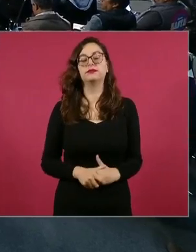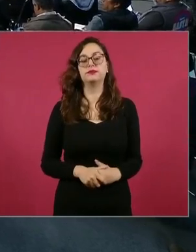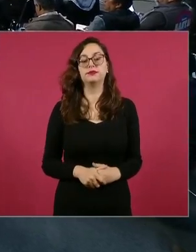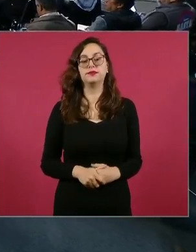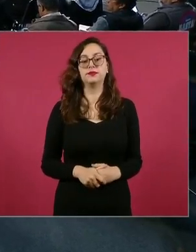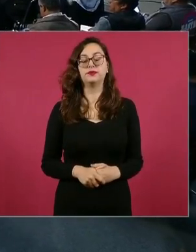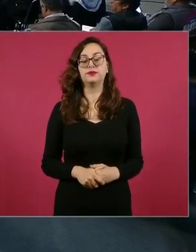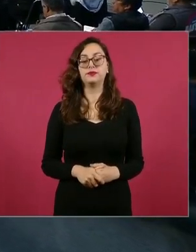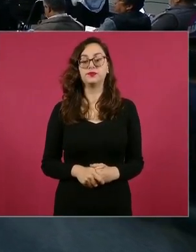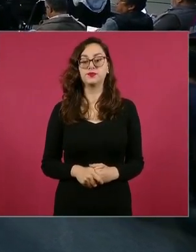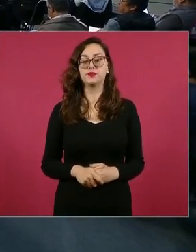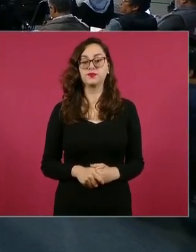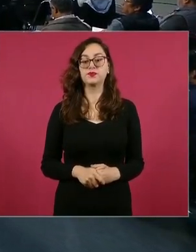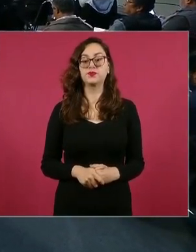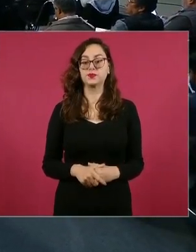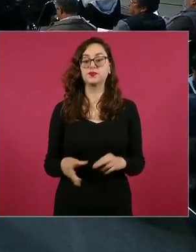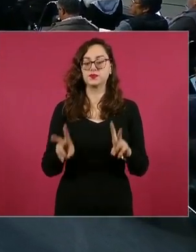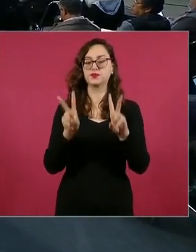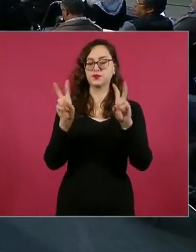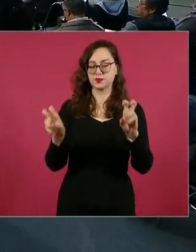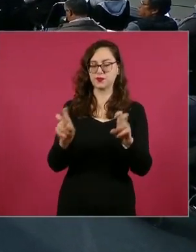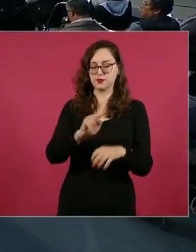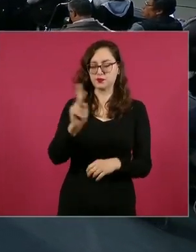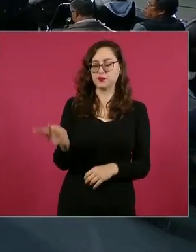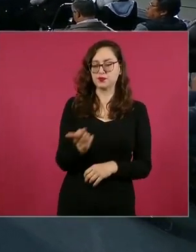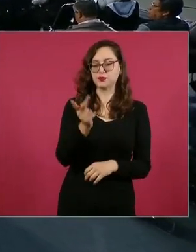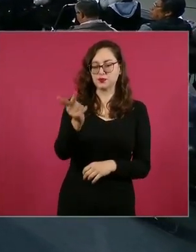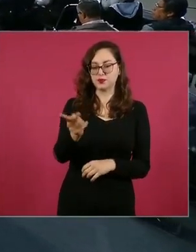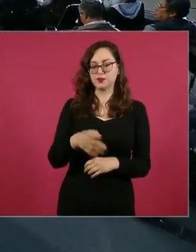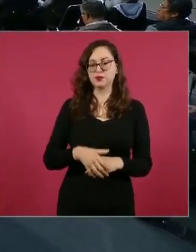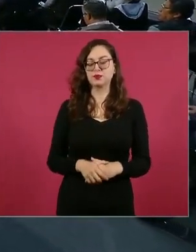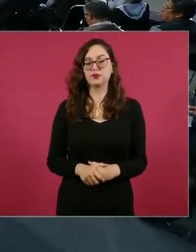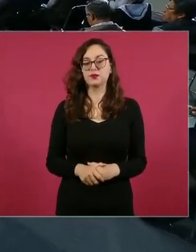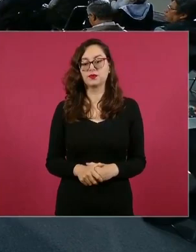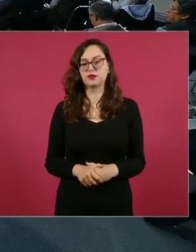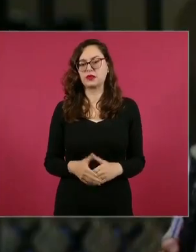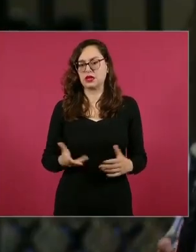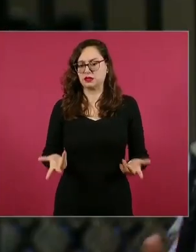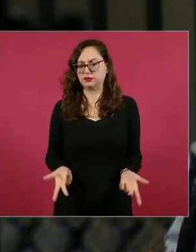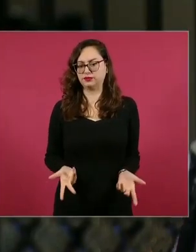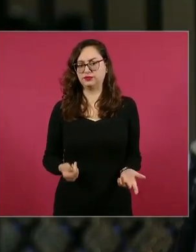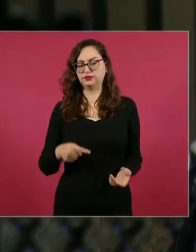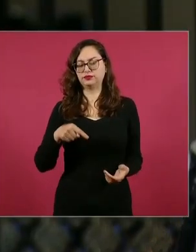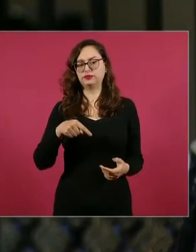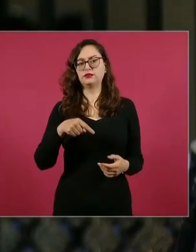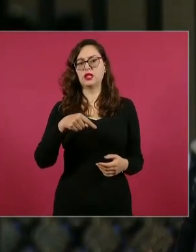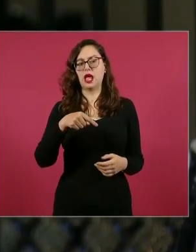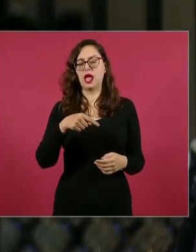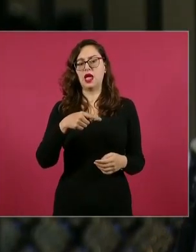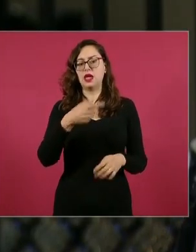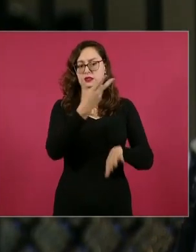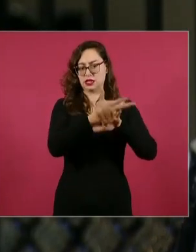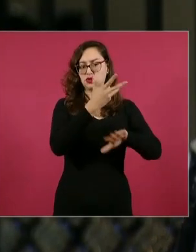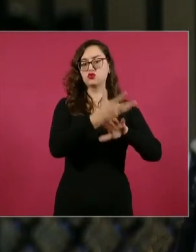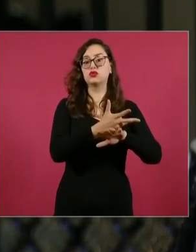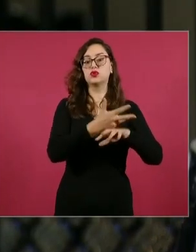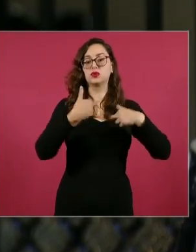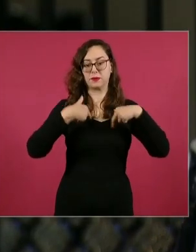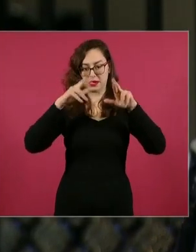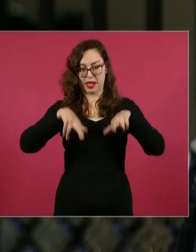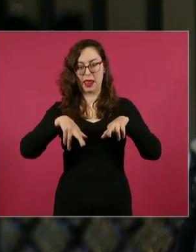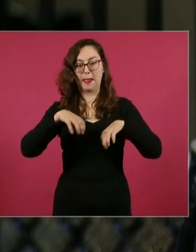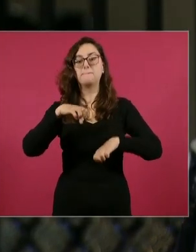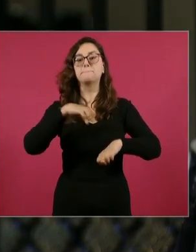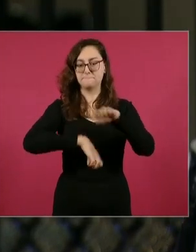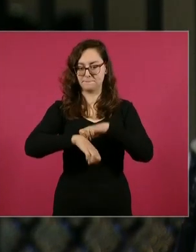presidente por este tema usted habla de la buena relación que tiene con el embajador Ken Salazar el día de hoy se nos dio cuenta